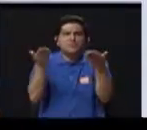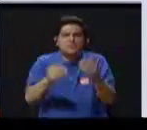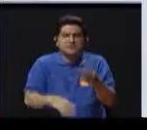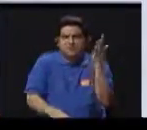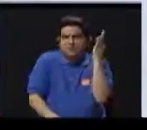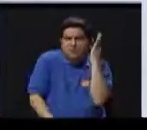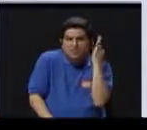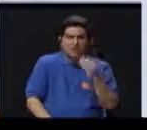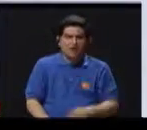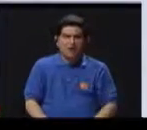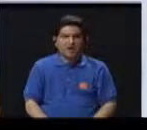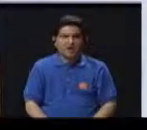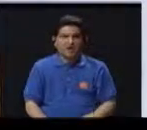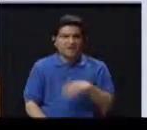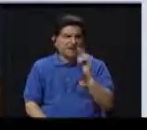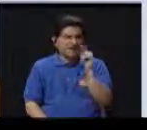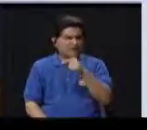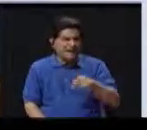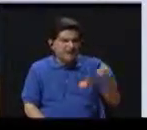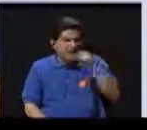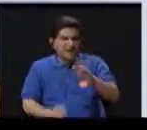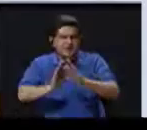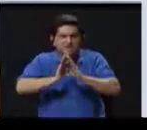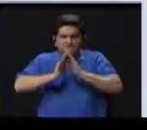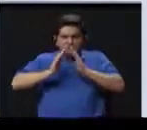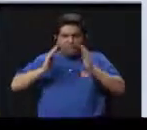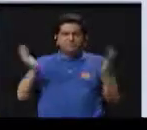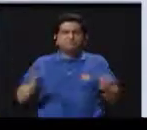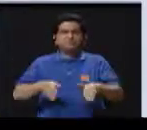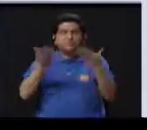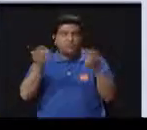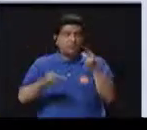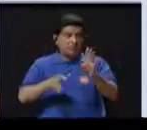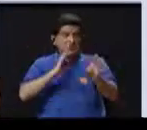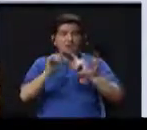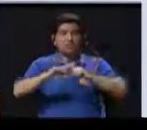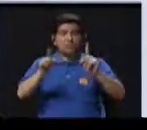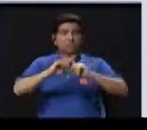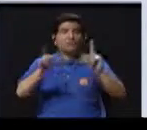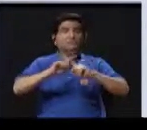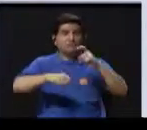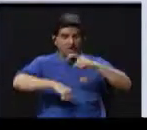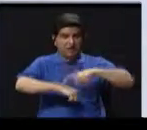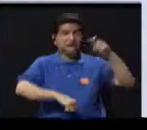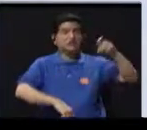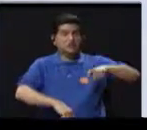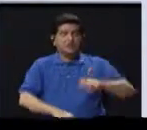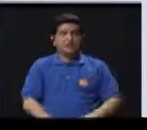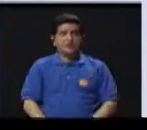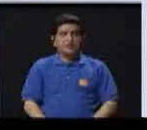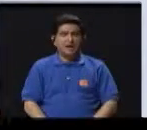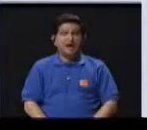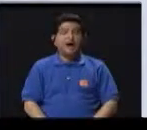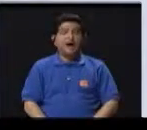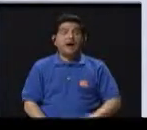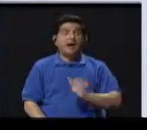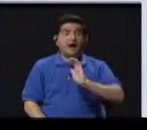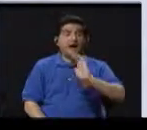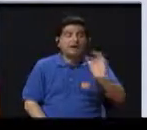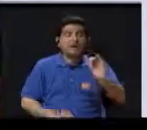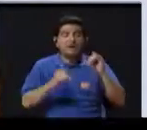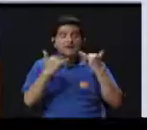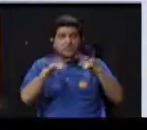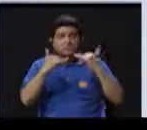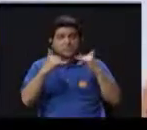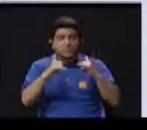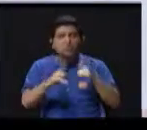comunicarse con las señoras, que cómo hicieron para que ellas se abrieran. Y él habló de mucho tiempo. Ustedes estuvieron con los niños,